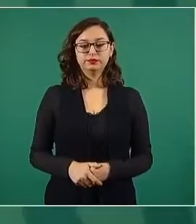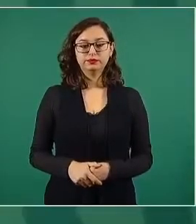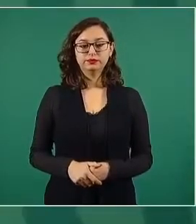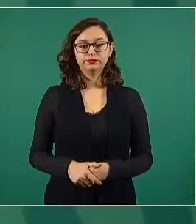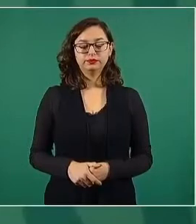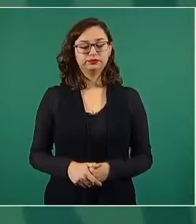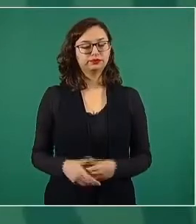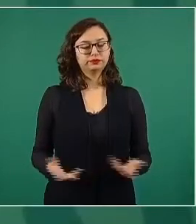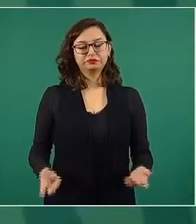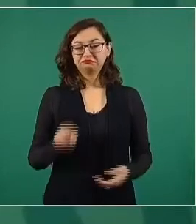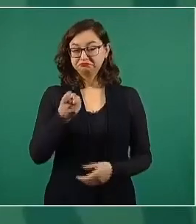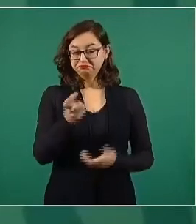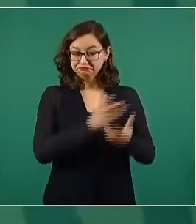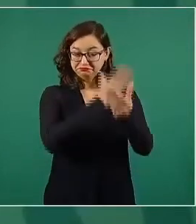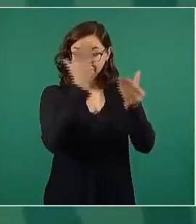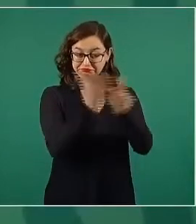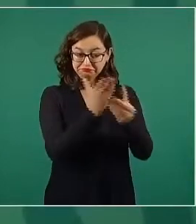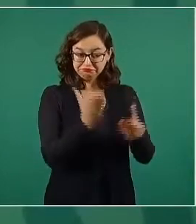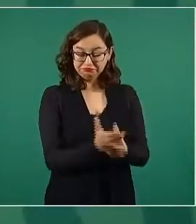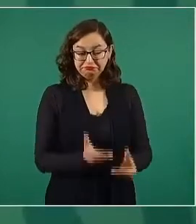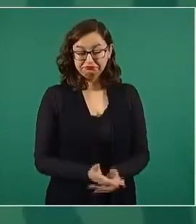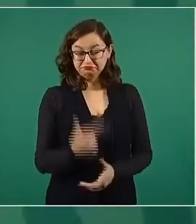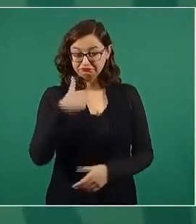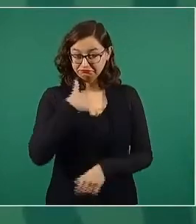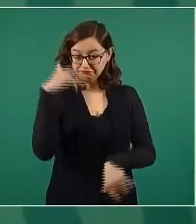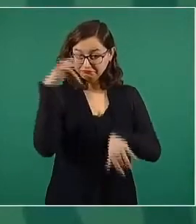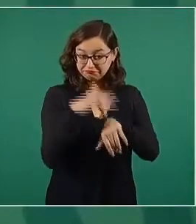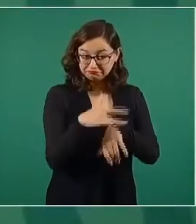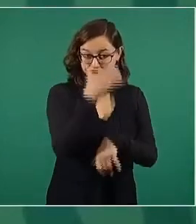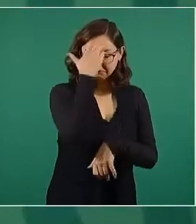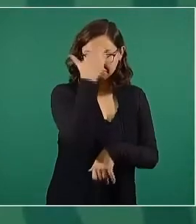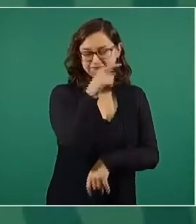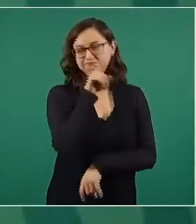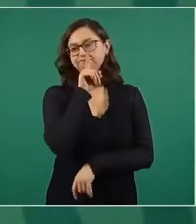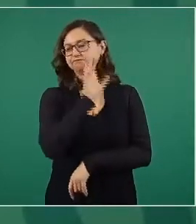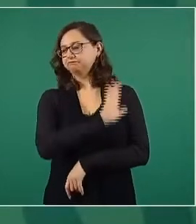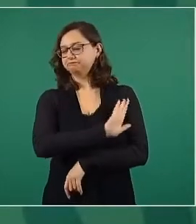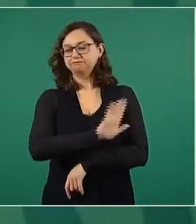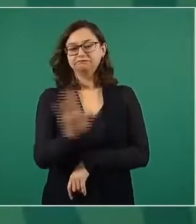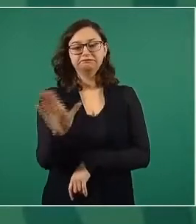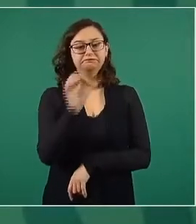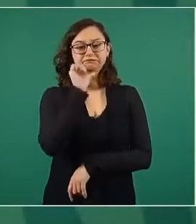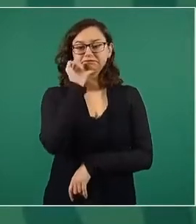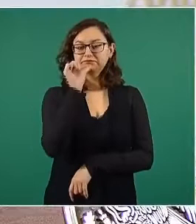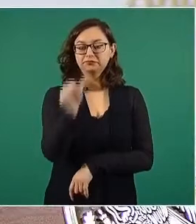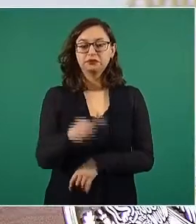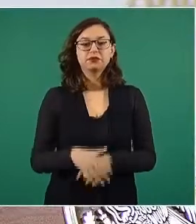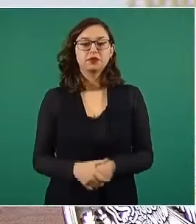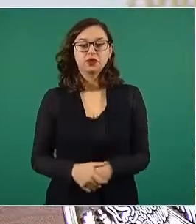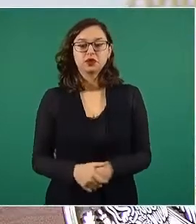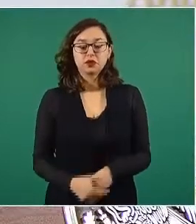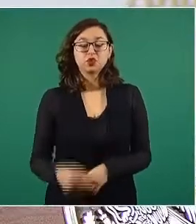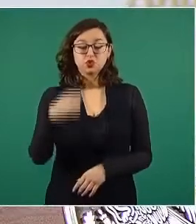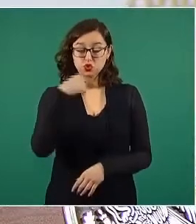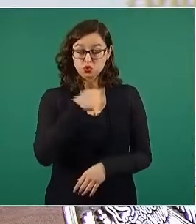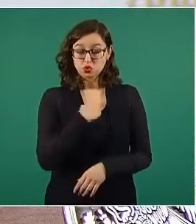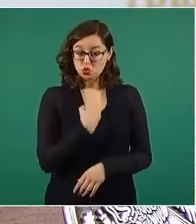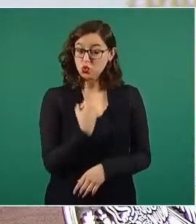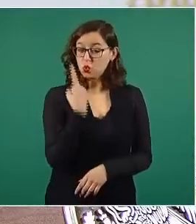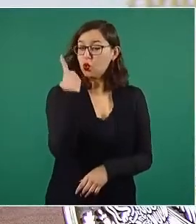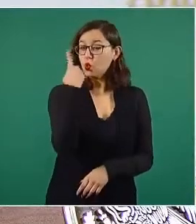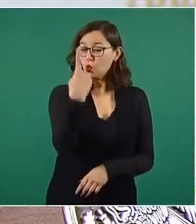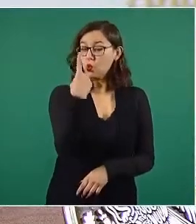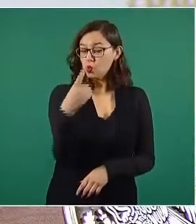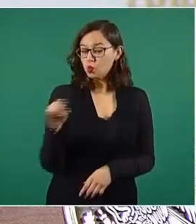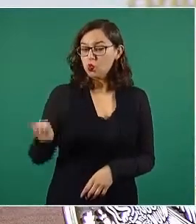conocí de estos expedientes. El único expediente que me interesaba era el que tenían en